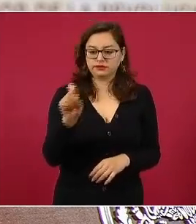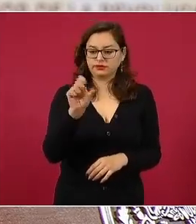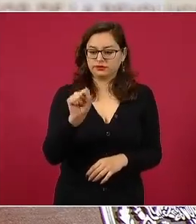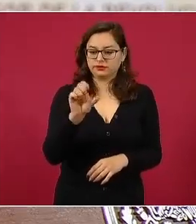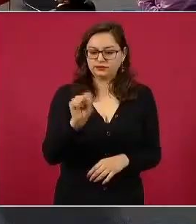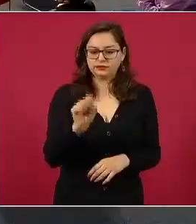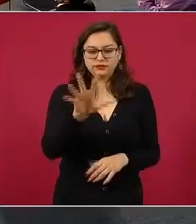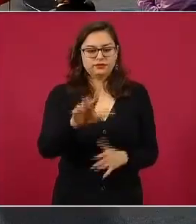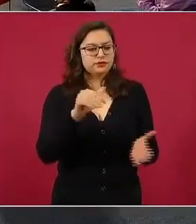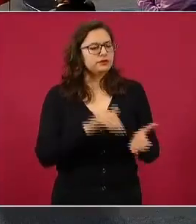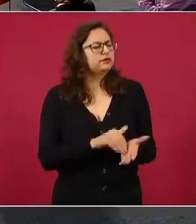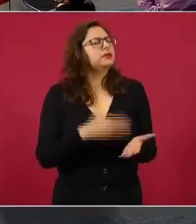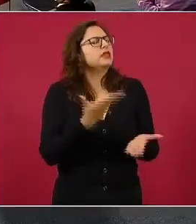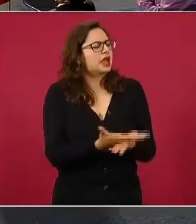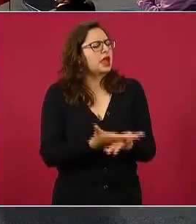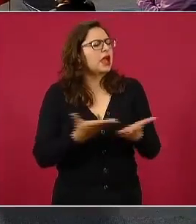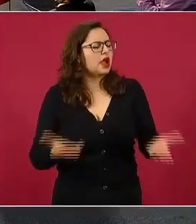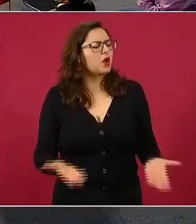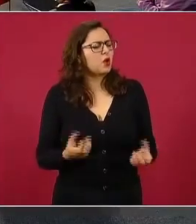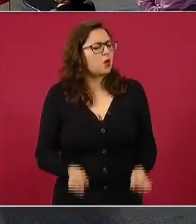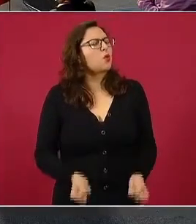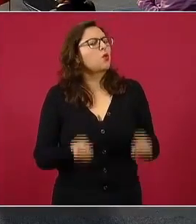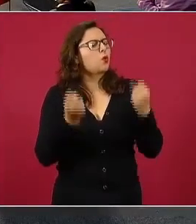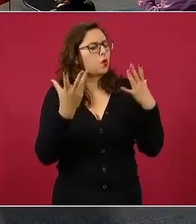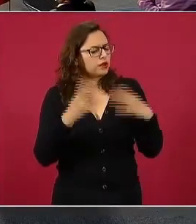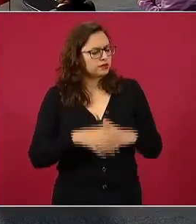65 mil. ¿Y ahora cuántas van a hacer?